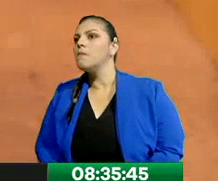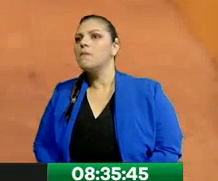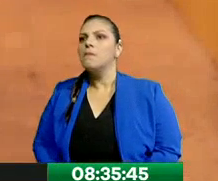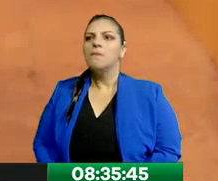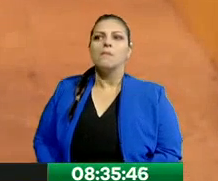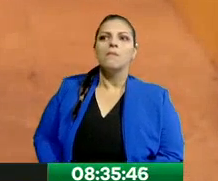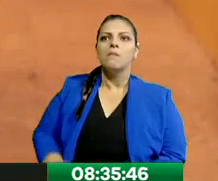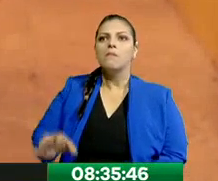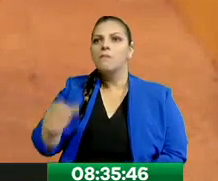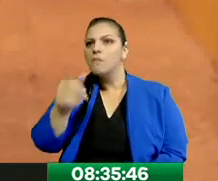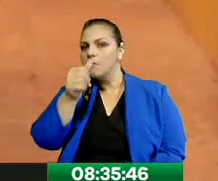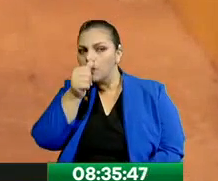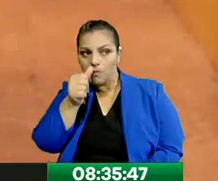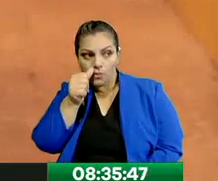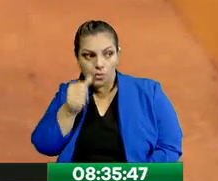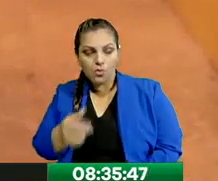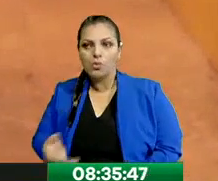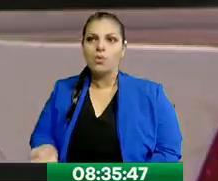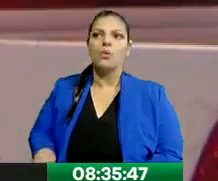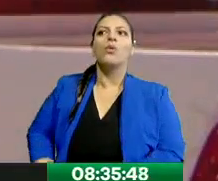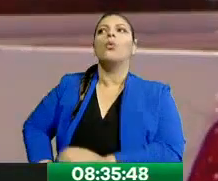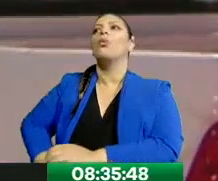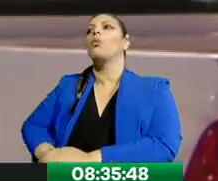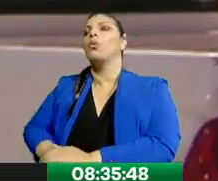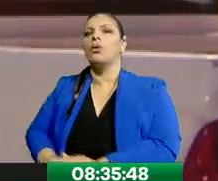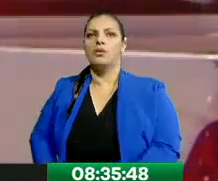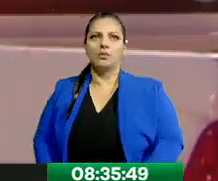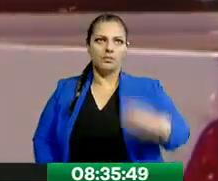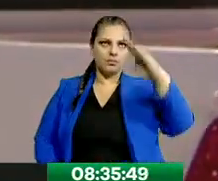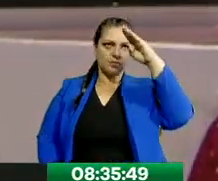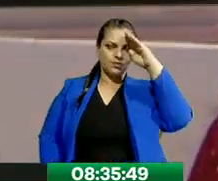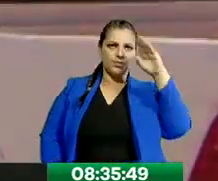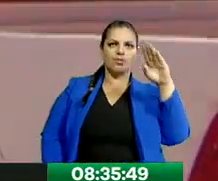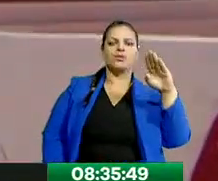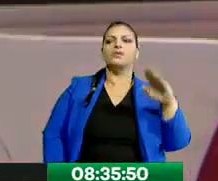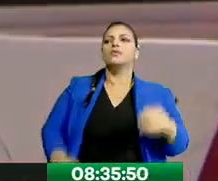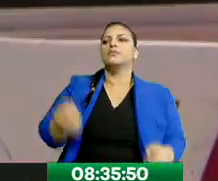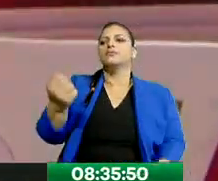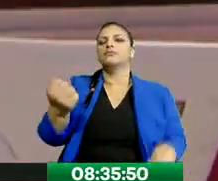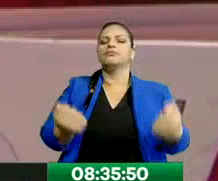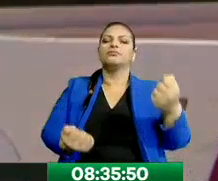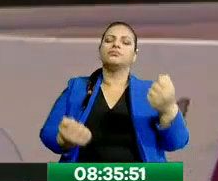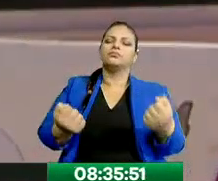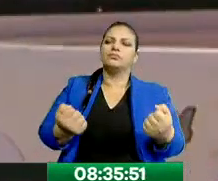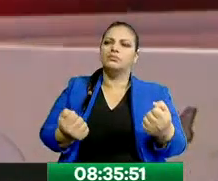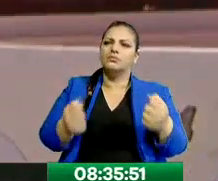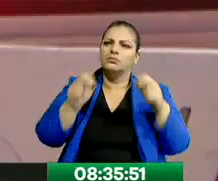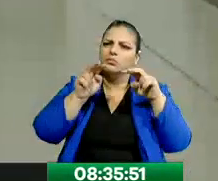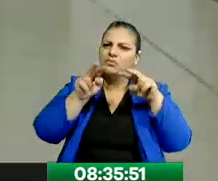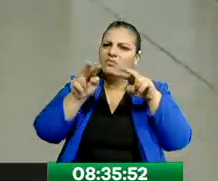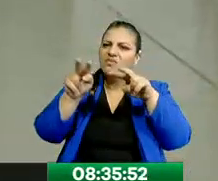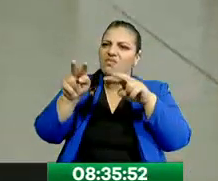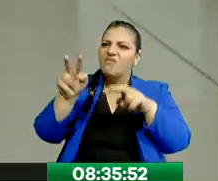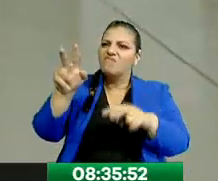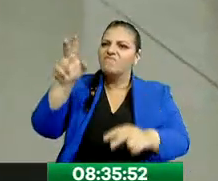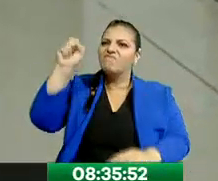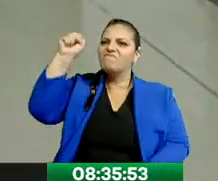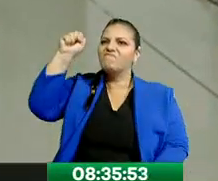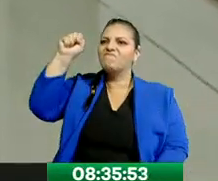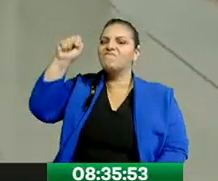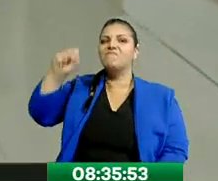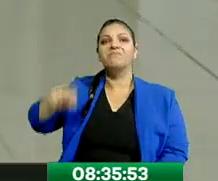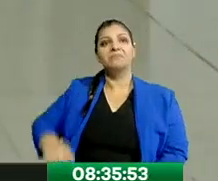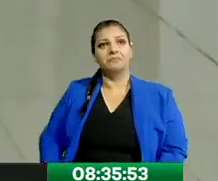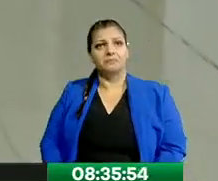Con las características dadas por los denunciantes, la policía patrulló la ciudadela Sauce 6 y logró capturar a un sujeto